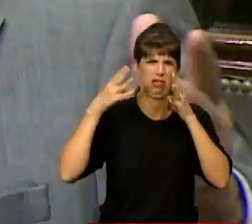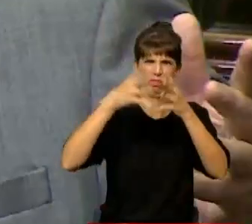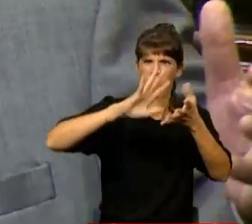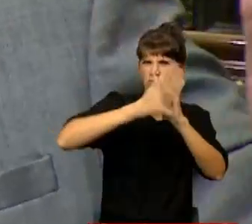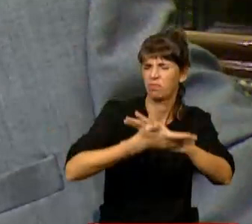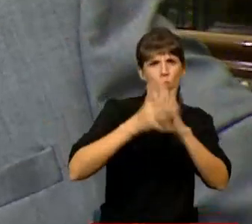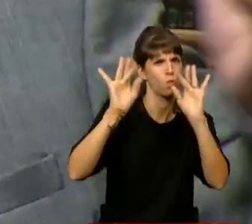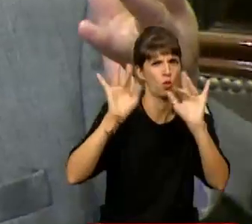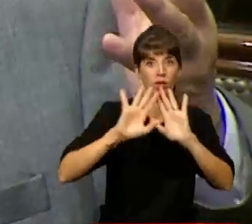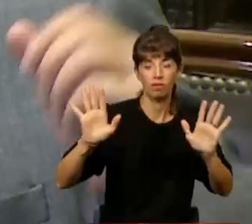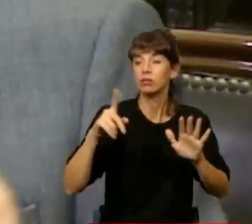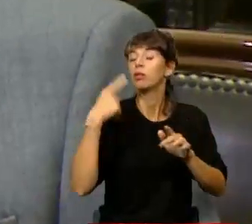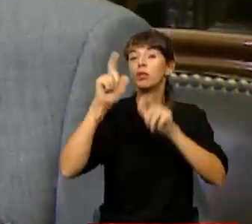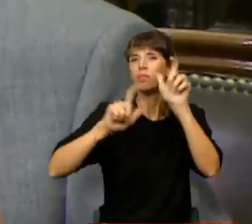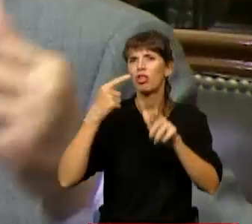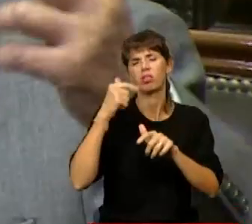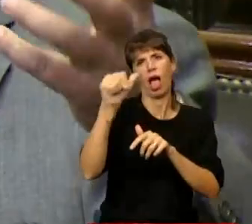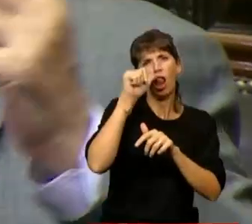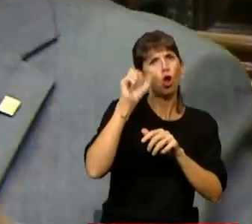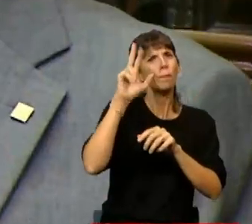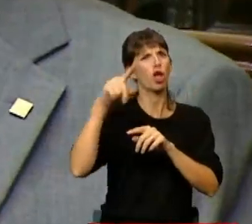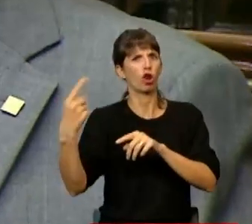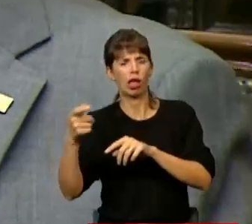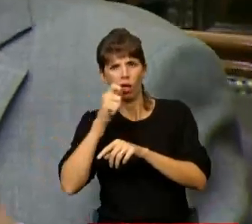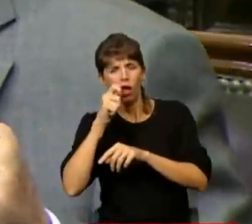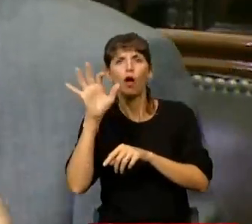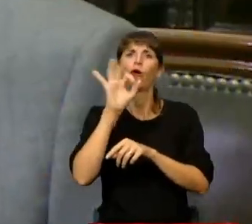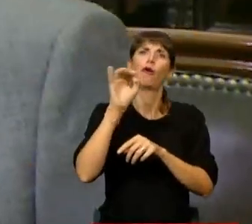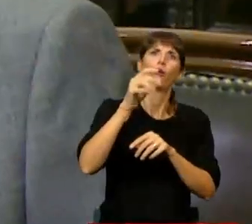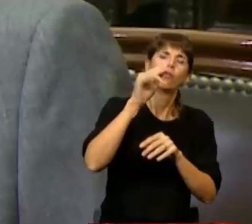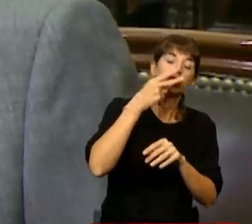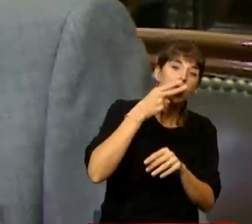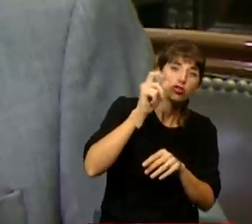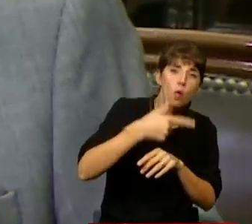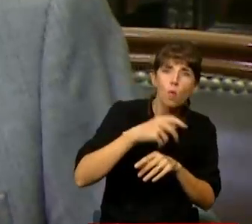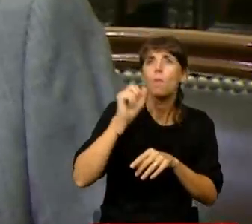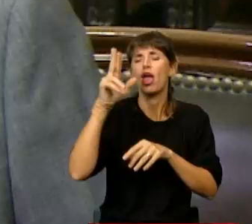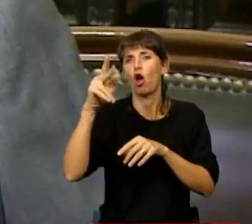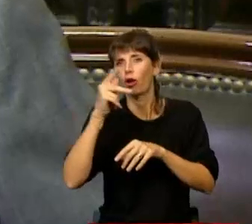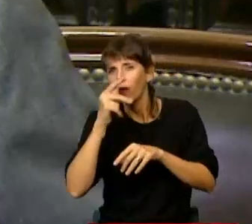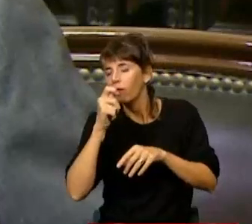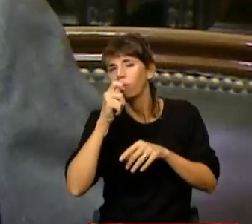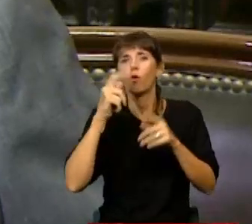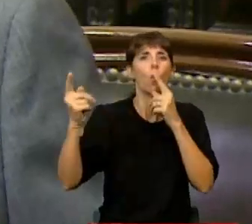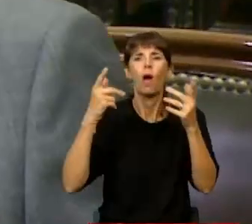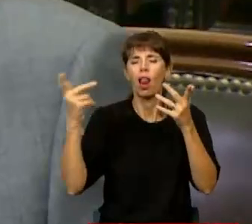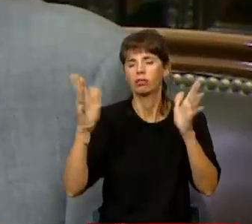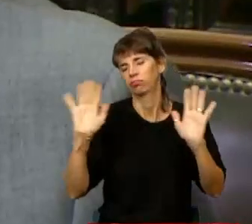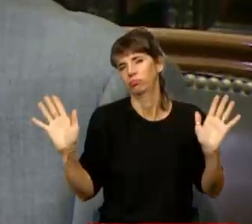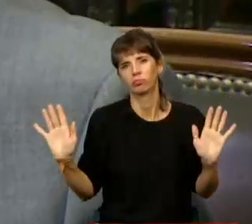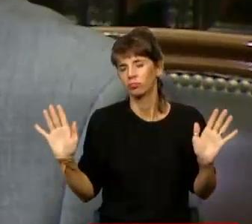bueno, que el alcohol es peor que la marihuana, o que el tabaco es peor que la marihuana, o que la cocaína, les digo lo siguiente: